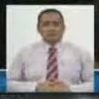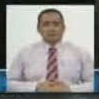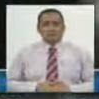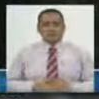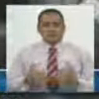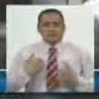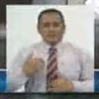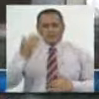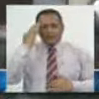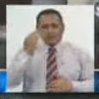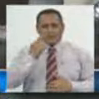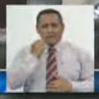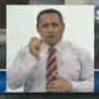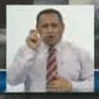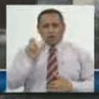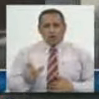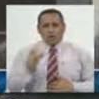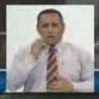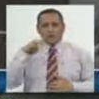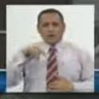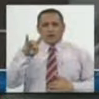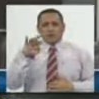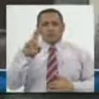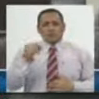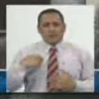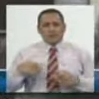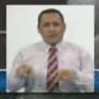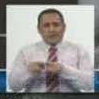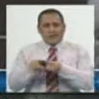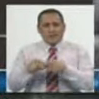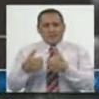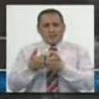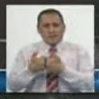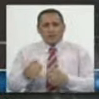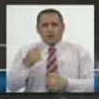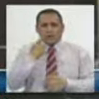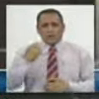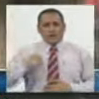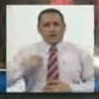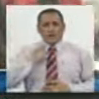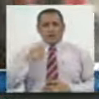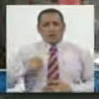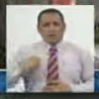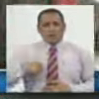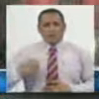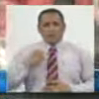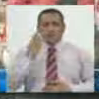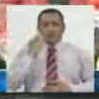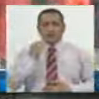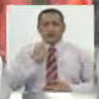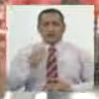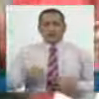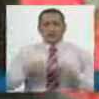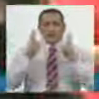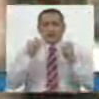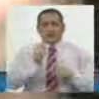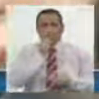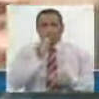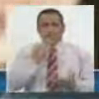tiene conocimiento que del Castillo Muro tiene relaciones sentimentales con el alcalde de la Municipalidad de Chiclayo. Por favor, son temas